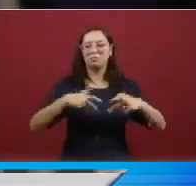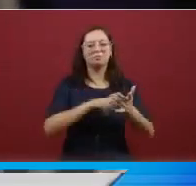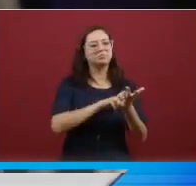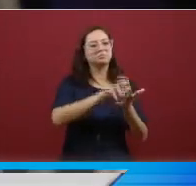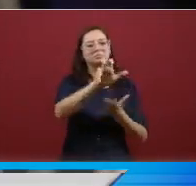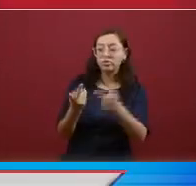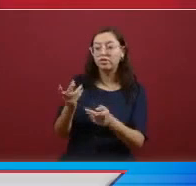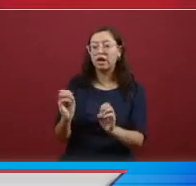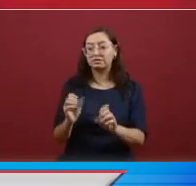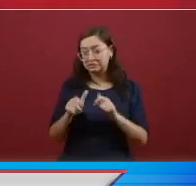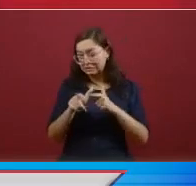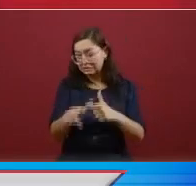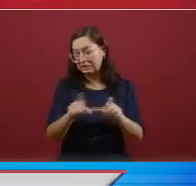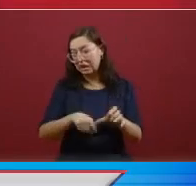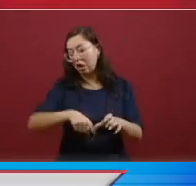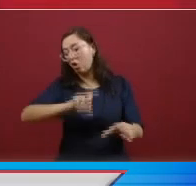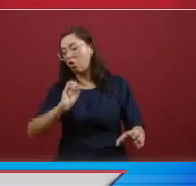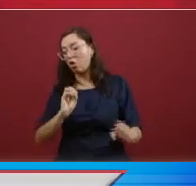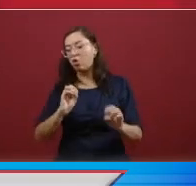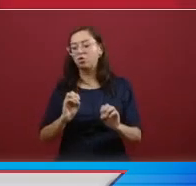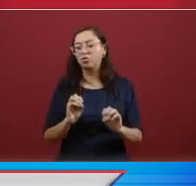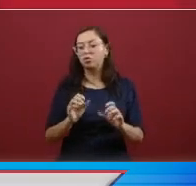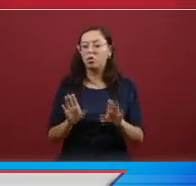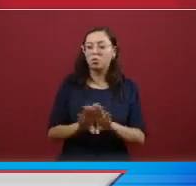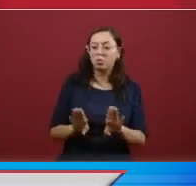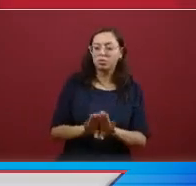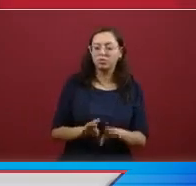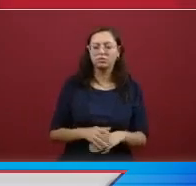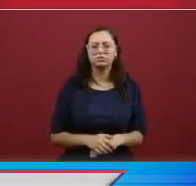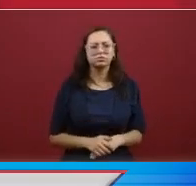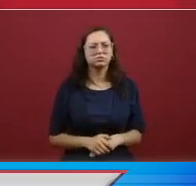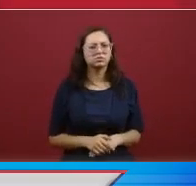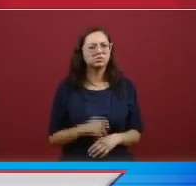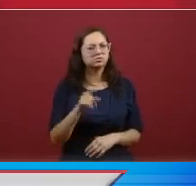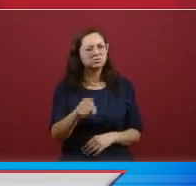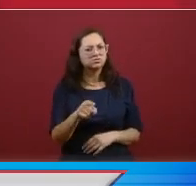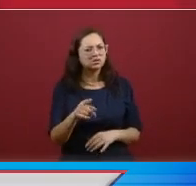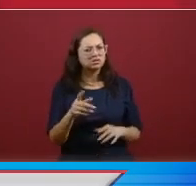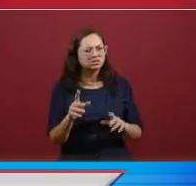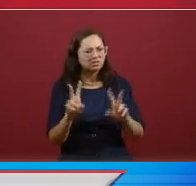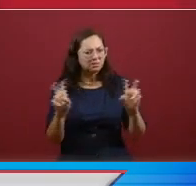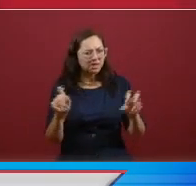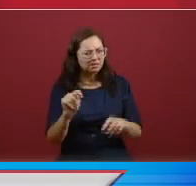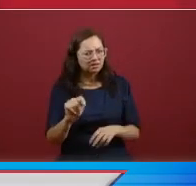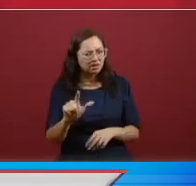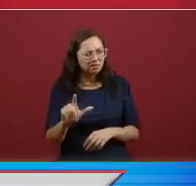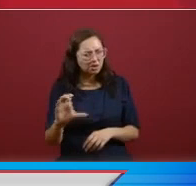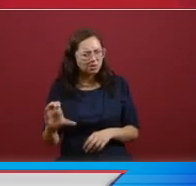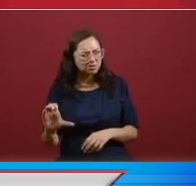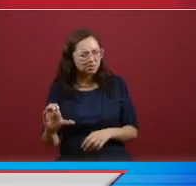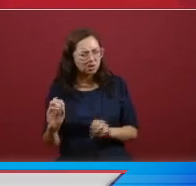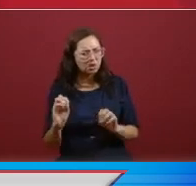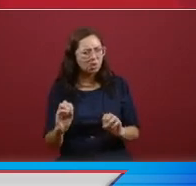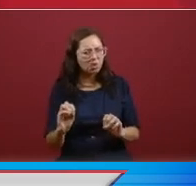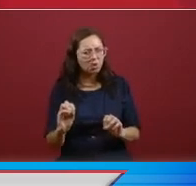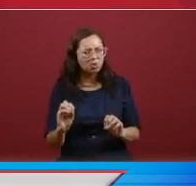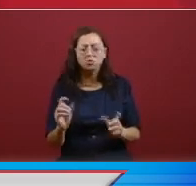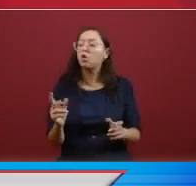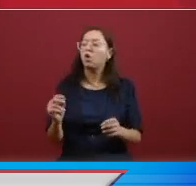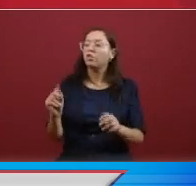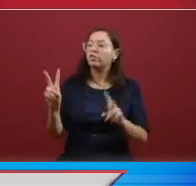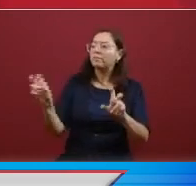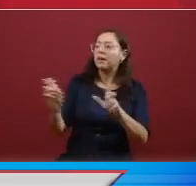Tratado migratorio. En la medida que haya crecimiento económico y se generen empleos en México y en los países centroamericanos, se disminuirá el